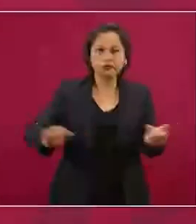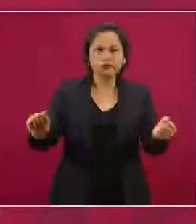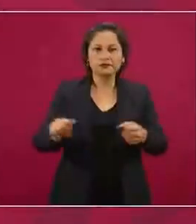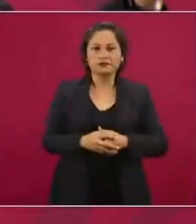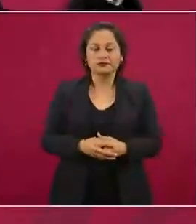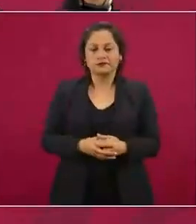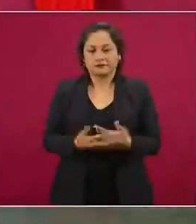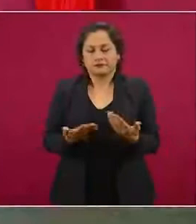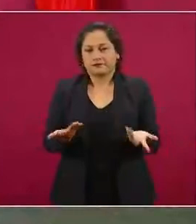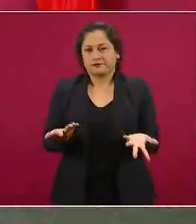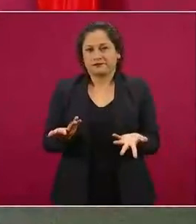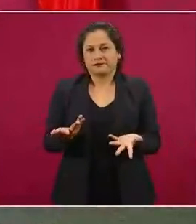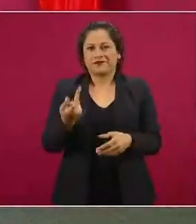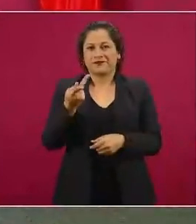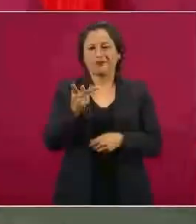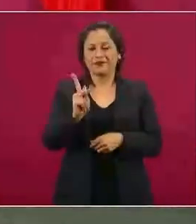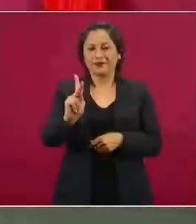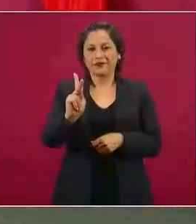pero es